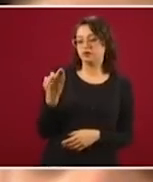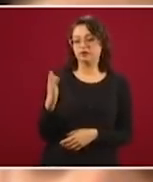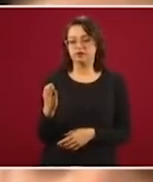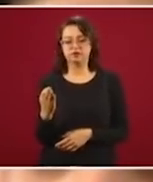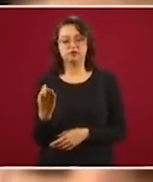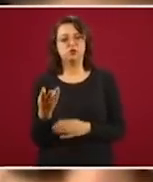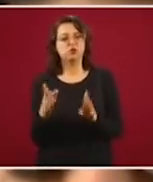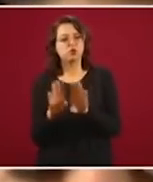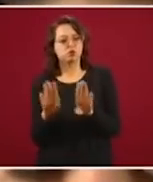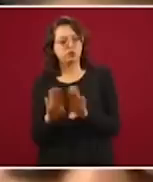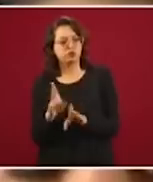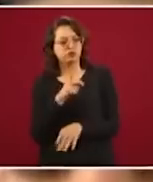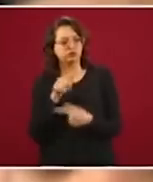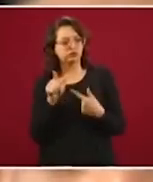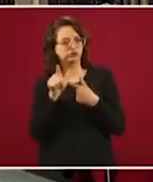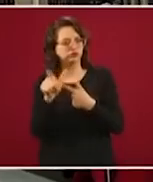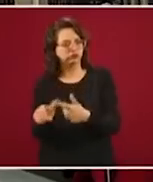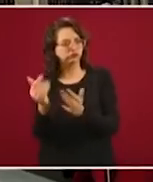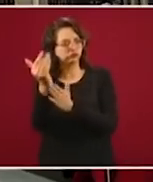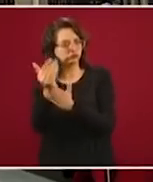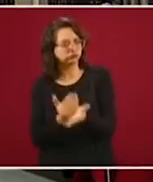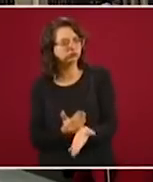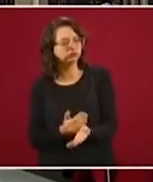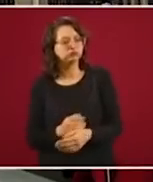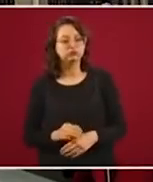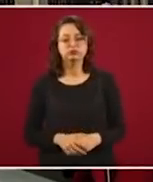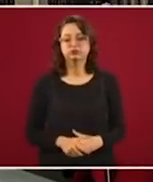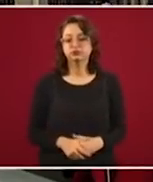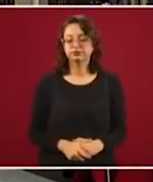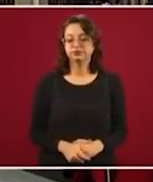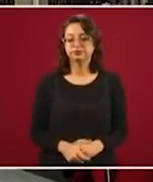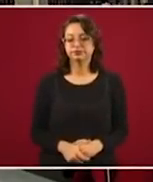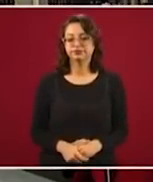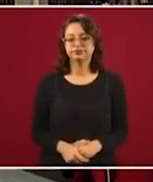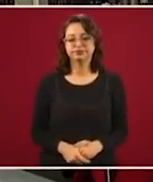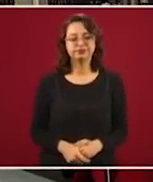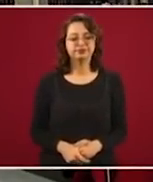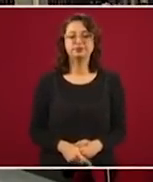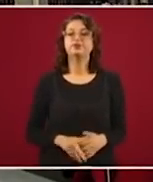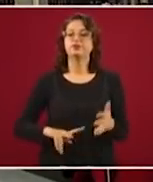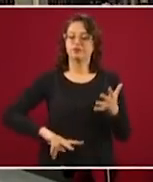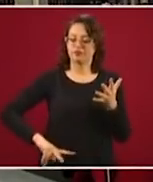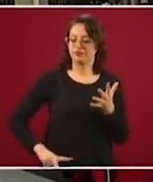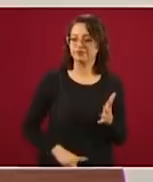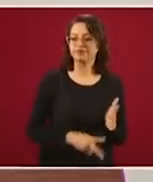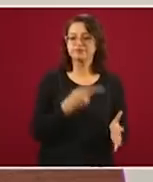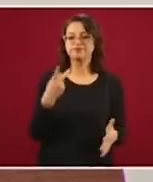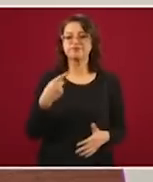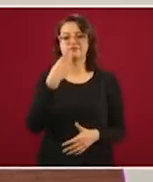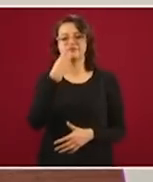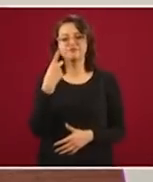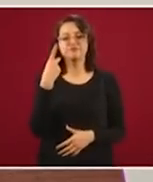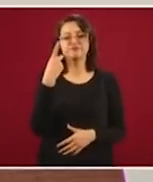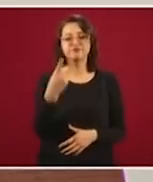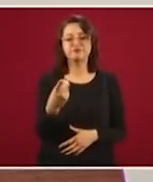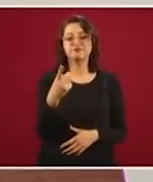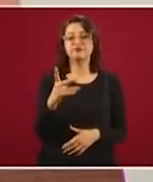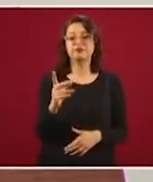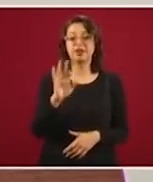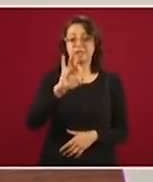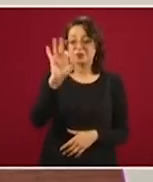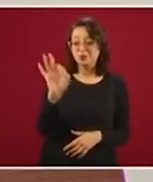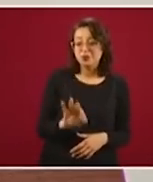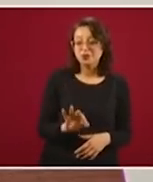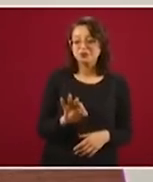encontrado este surtimiento? Reitero, cada caso, digamos, en el porcentaje,